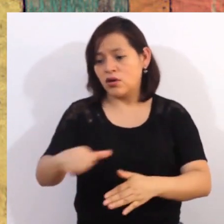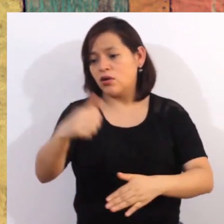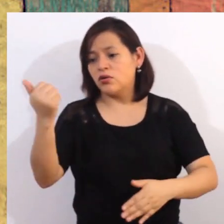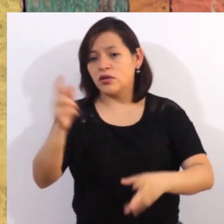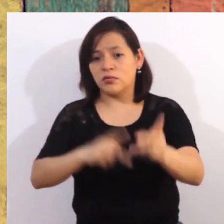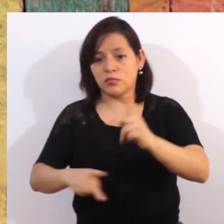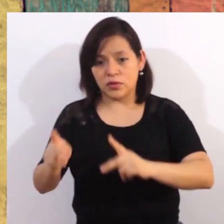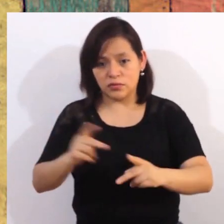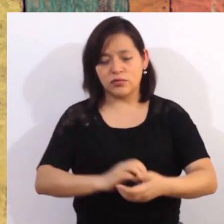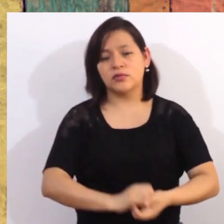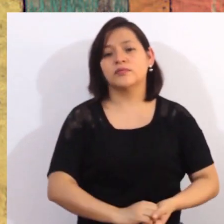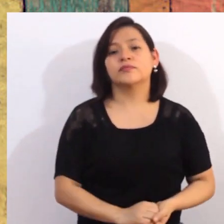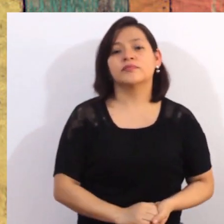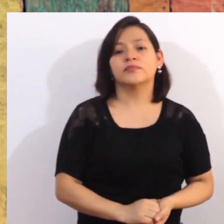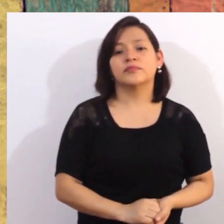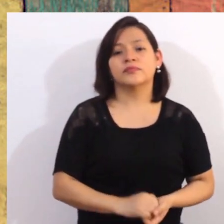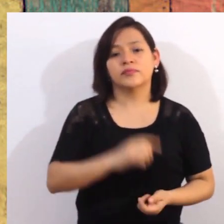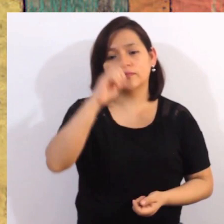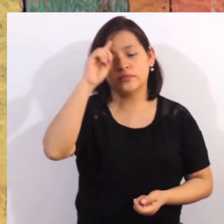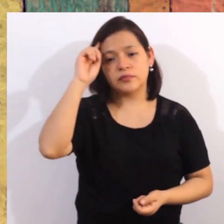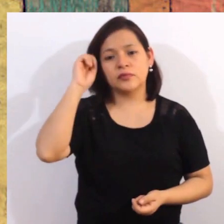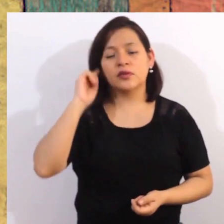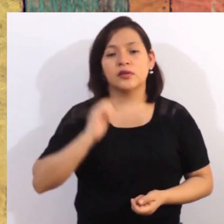allí enviando el mensaje profético.